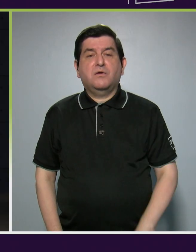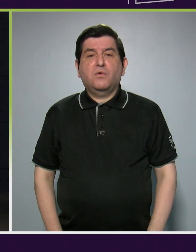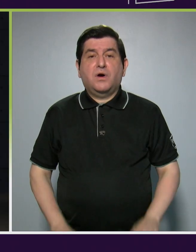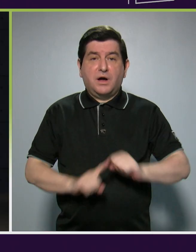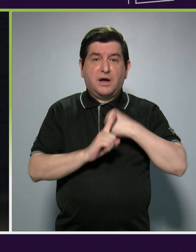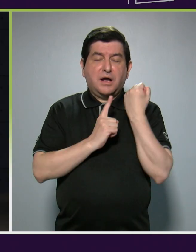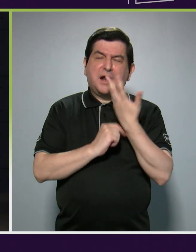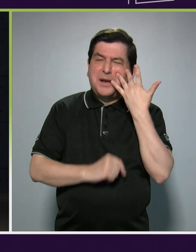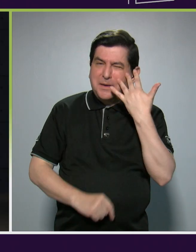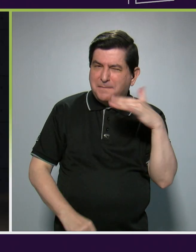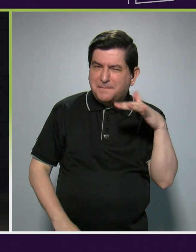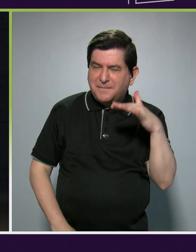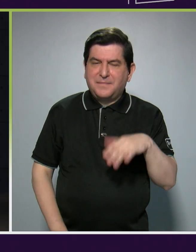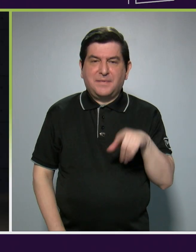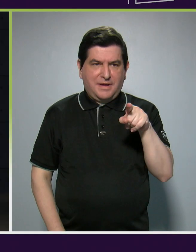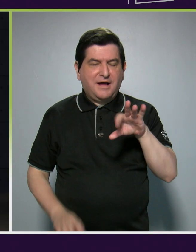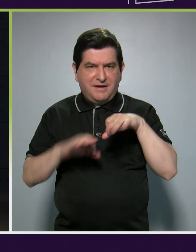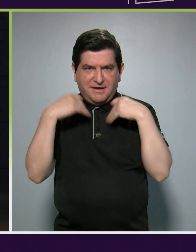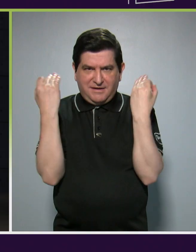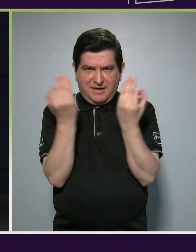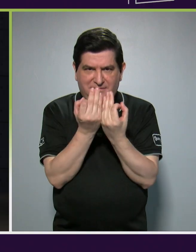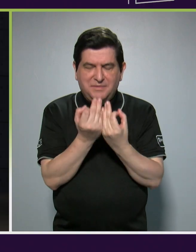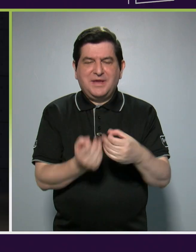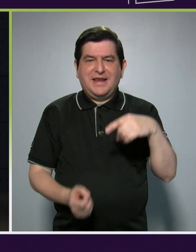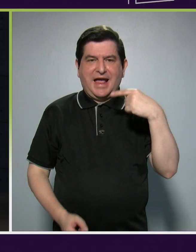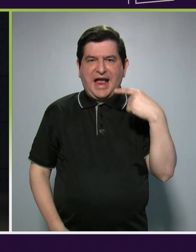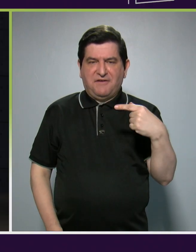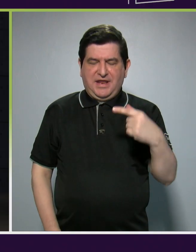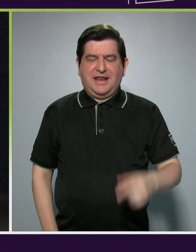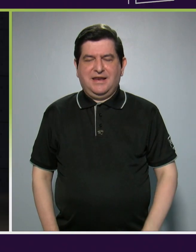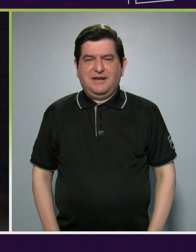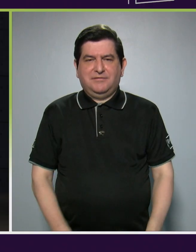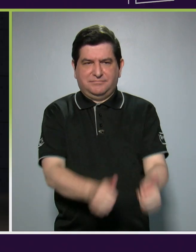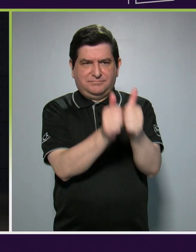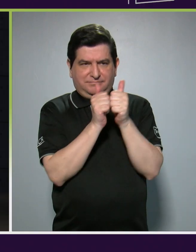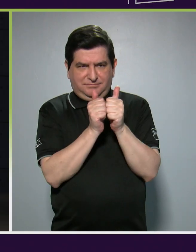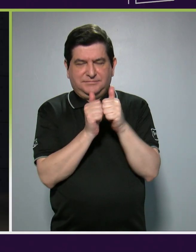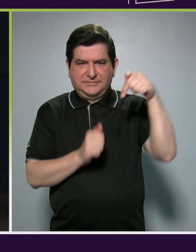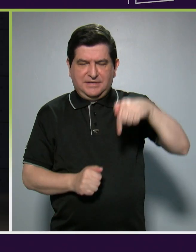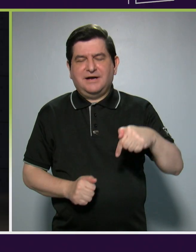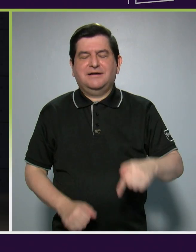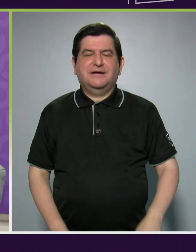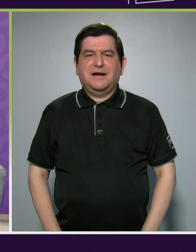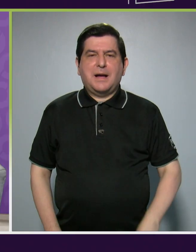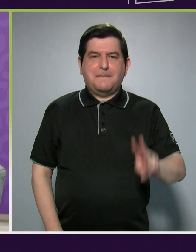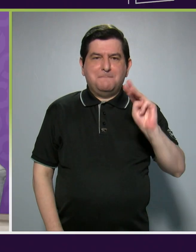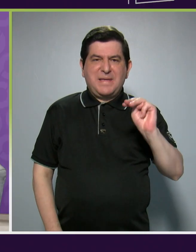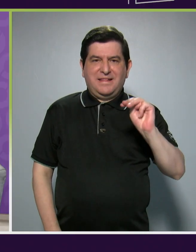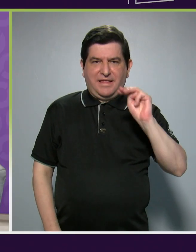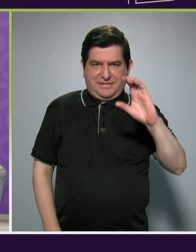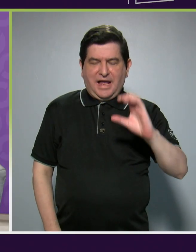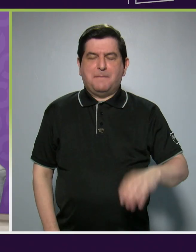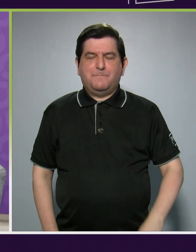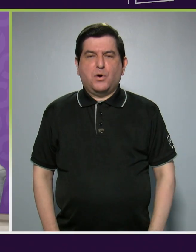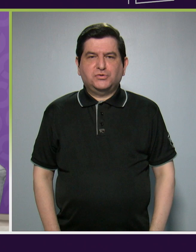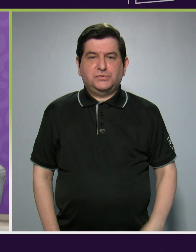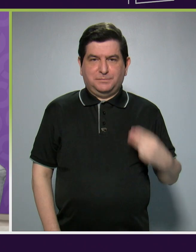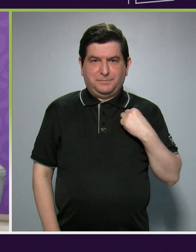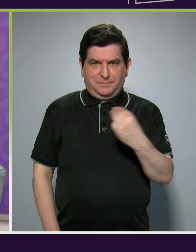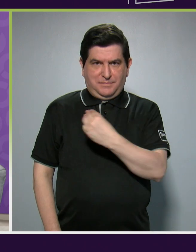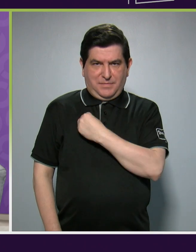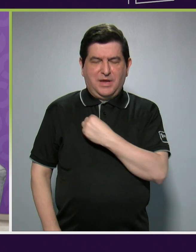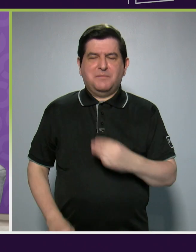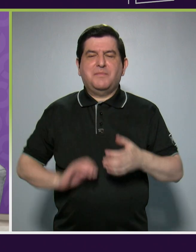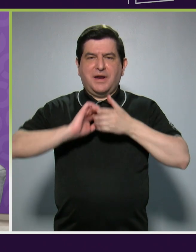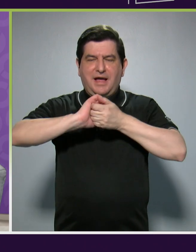situación similar a la de la familia de Gabriel, y por eso nos acompañan en el estudio Mildred Campos, quien es miembro de la